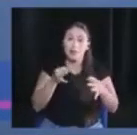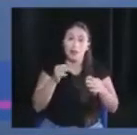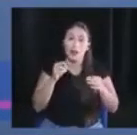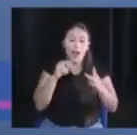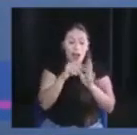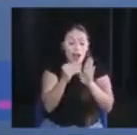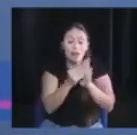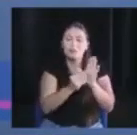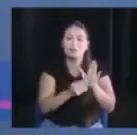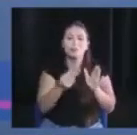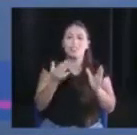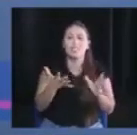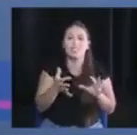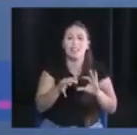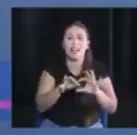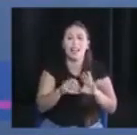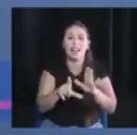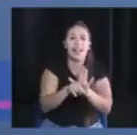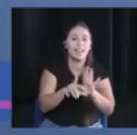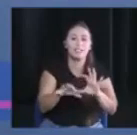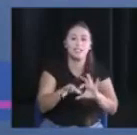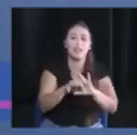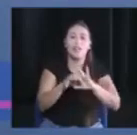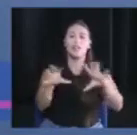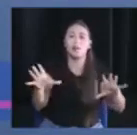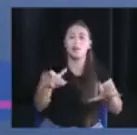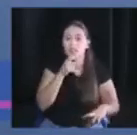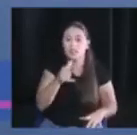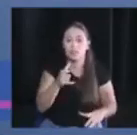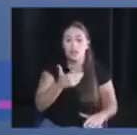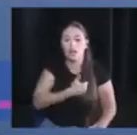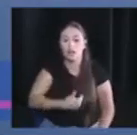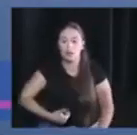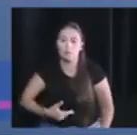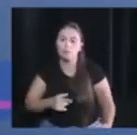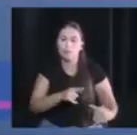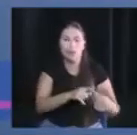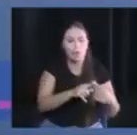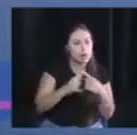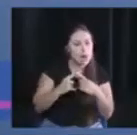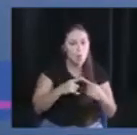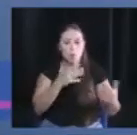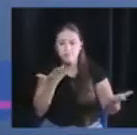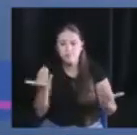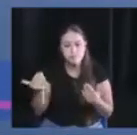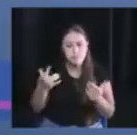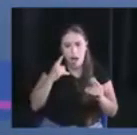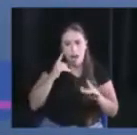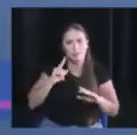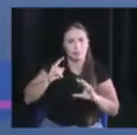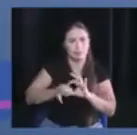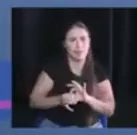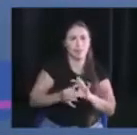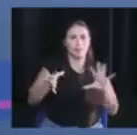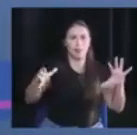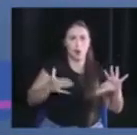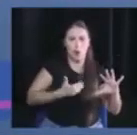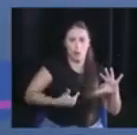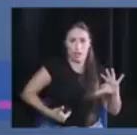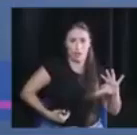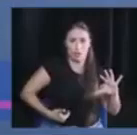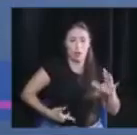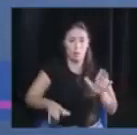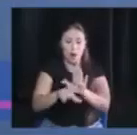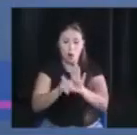ley. La democracia es gobernar discutiendo. La ley de urgente consideración apela